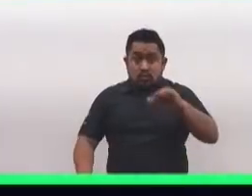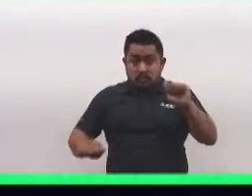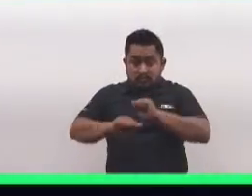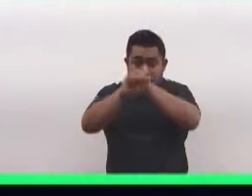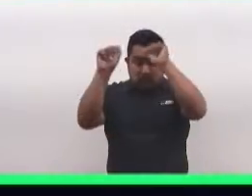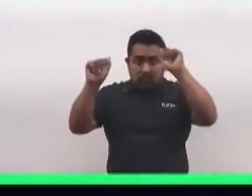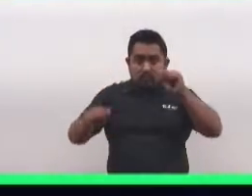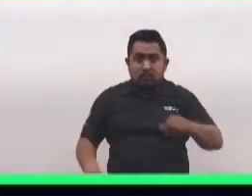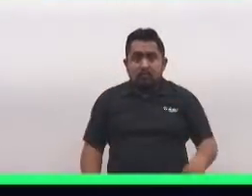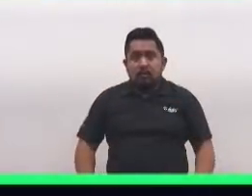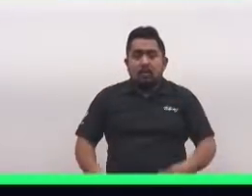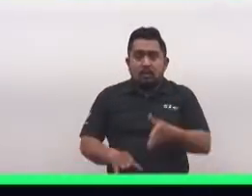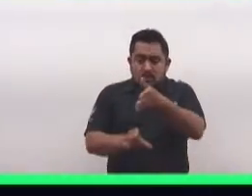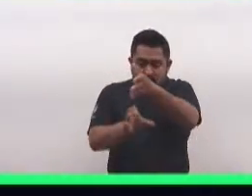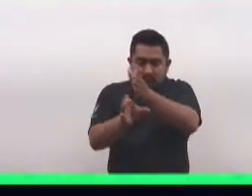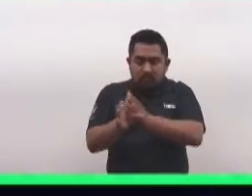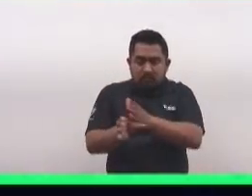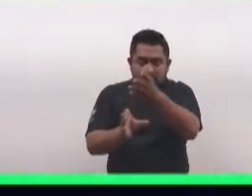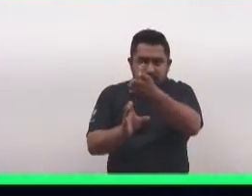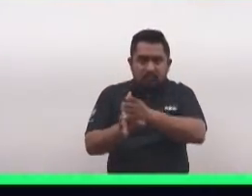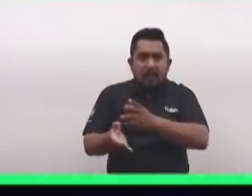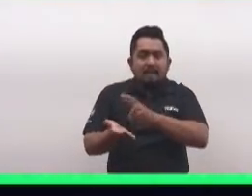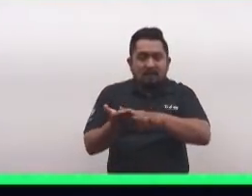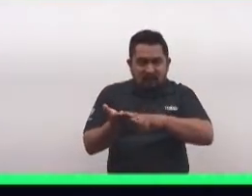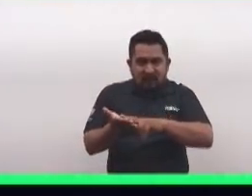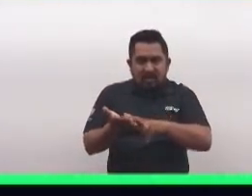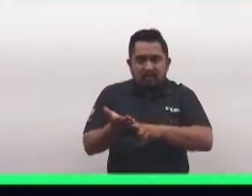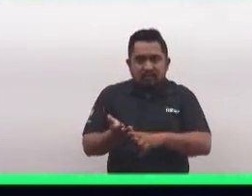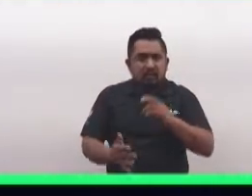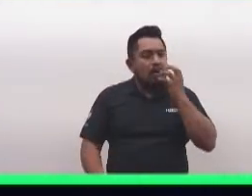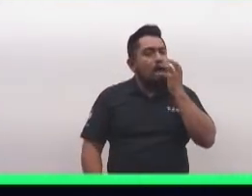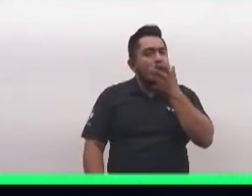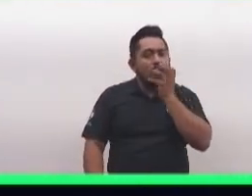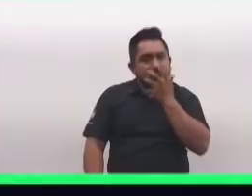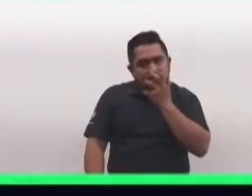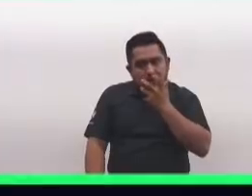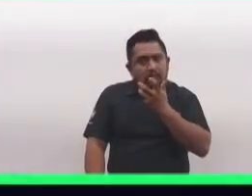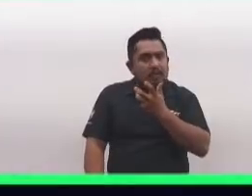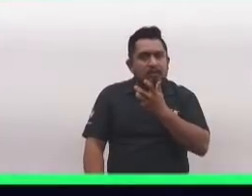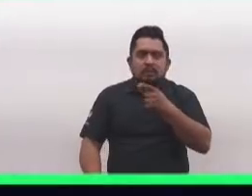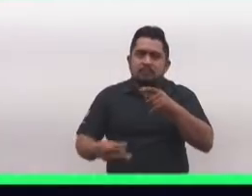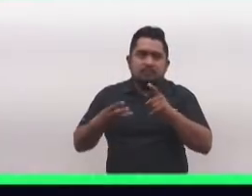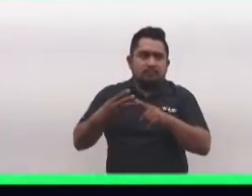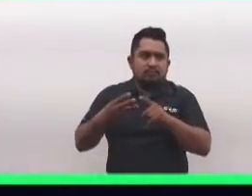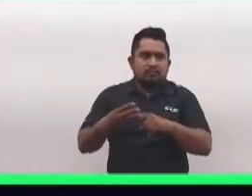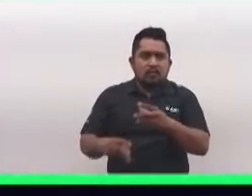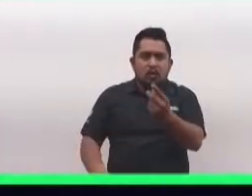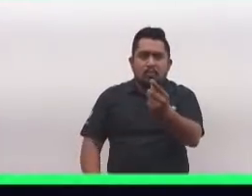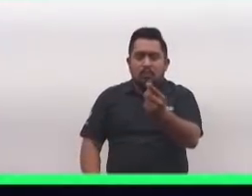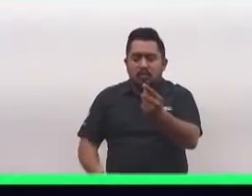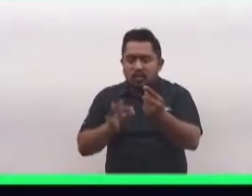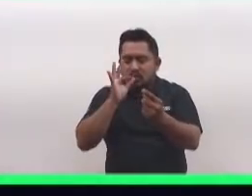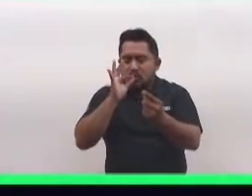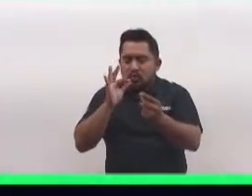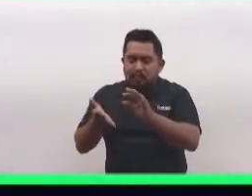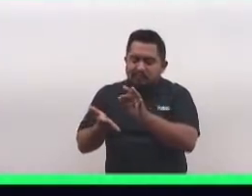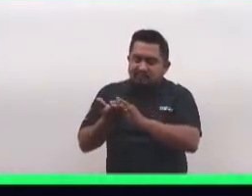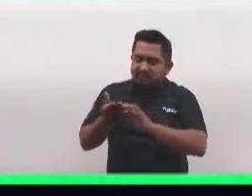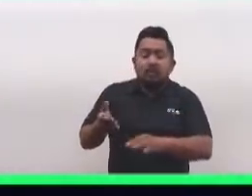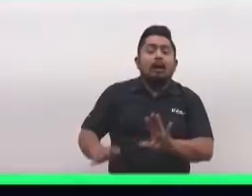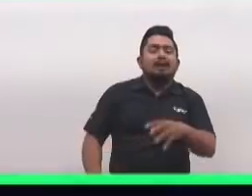recibido aguacates he recibido un mango he recibido un puchito así de crack